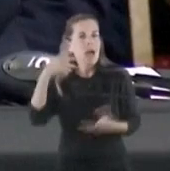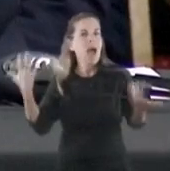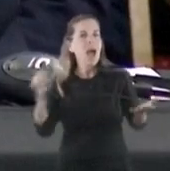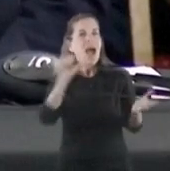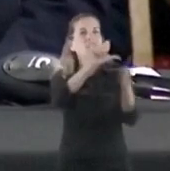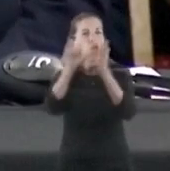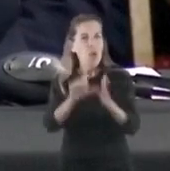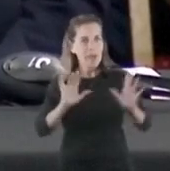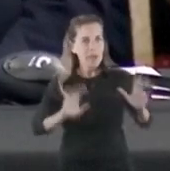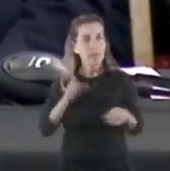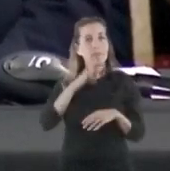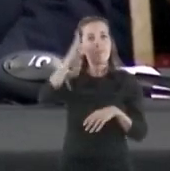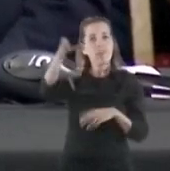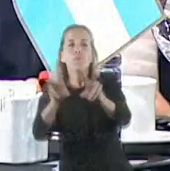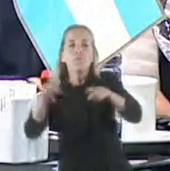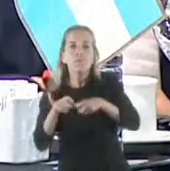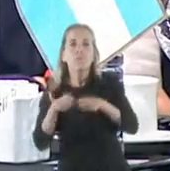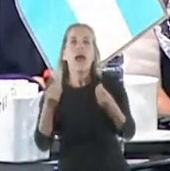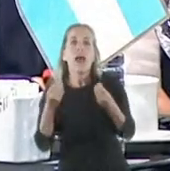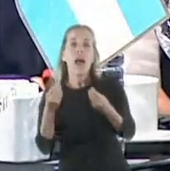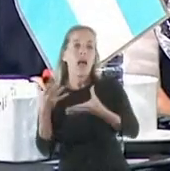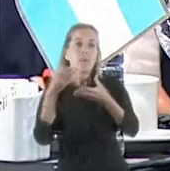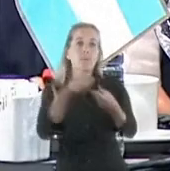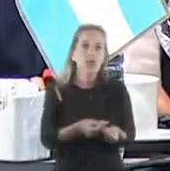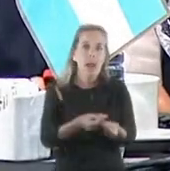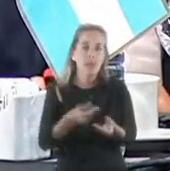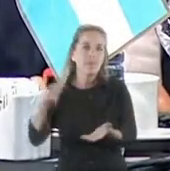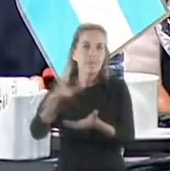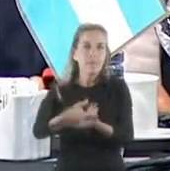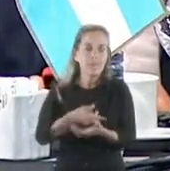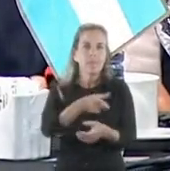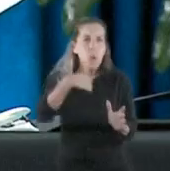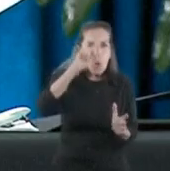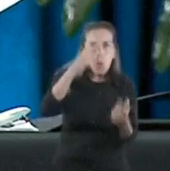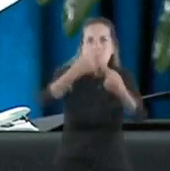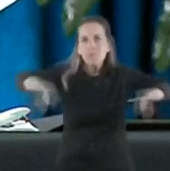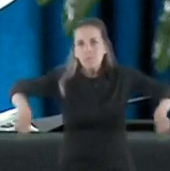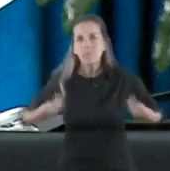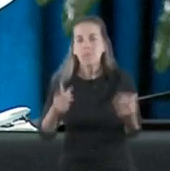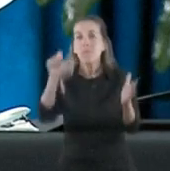son un método perverso de sanción no a los gobiernos sino a los pueblos